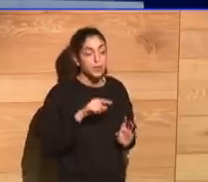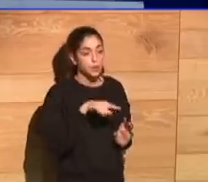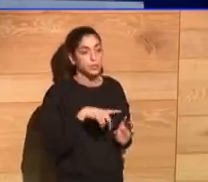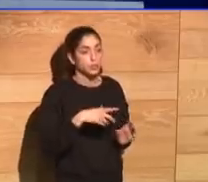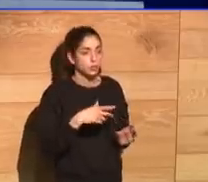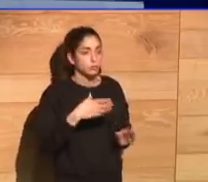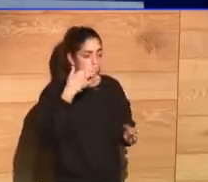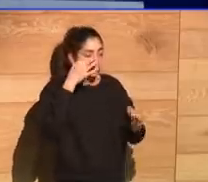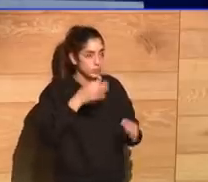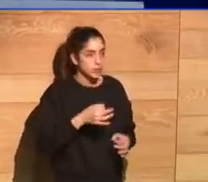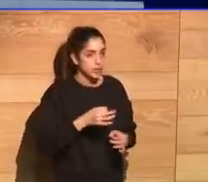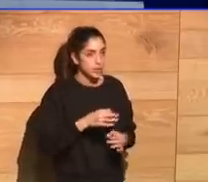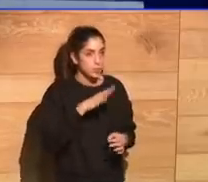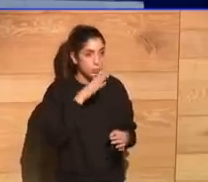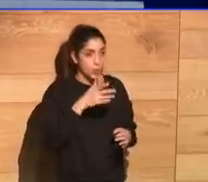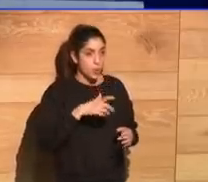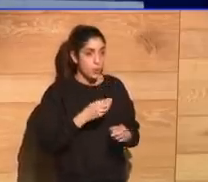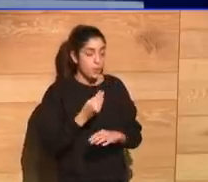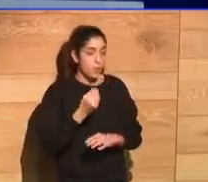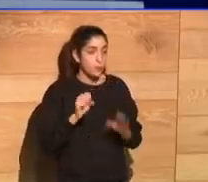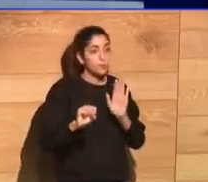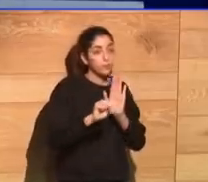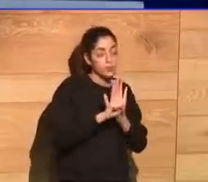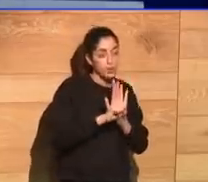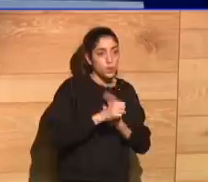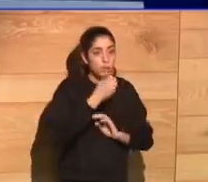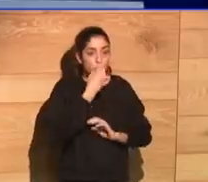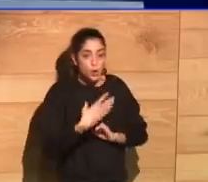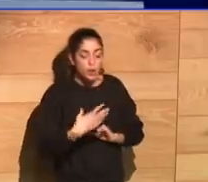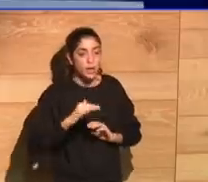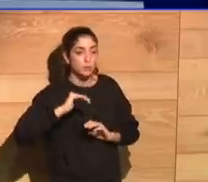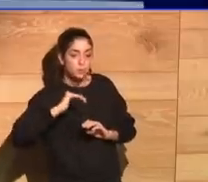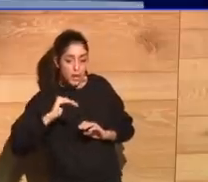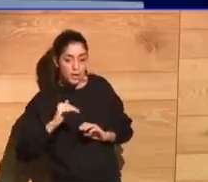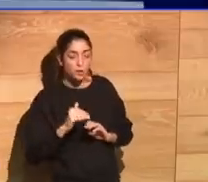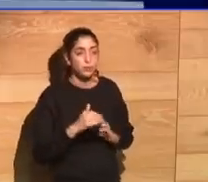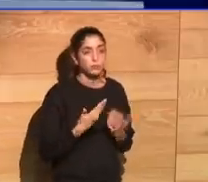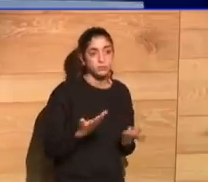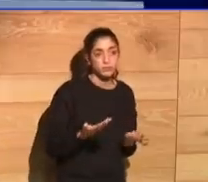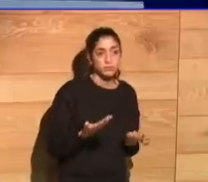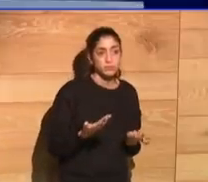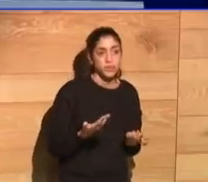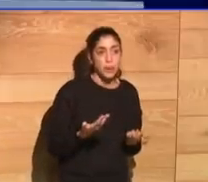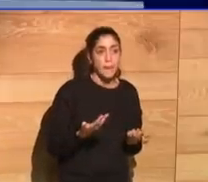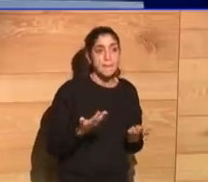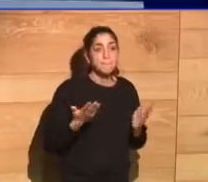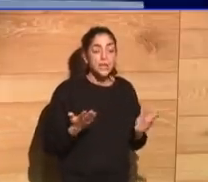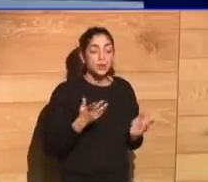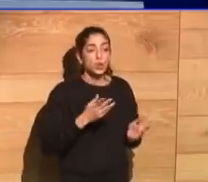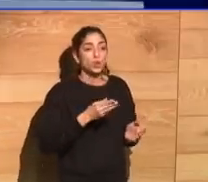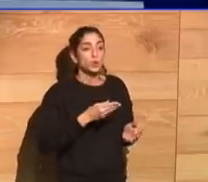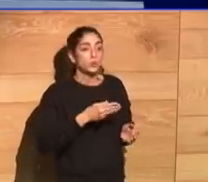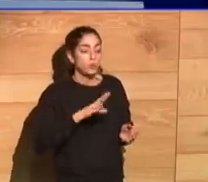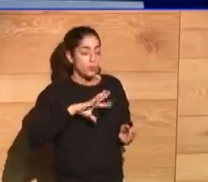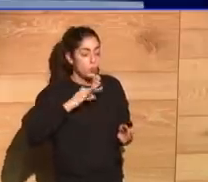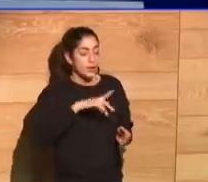tiene mucho sentido. Tenemos esta gran figura, el villano es esta otra gran figura, y Superman nos podemos precisamente permitir que sea con tal de que vuele y que nos creamos